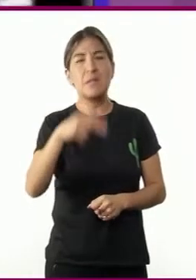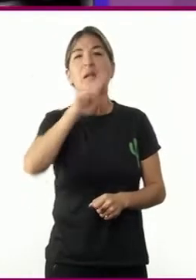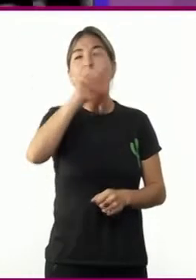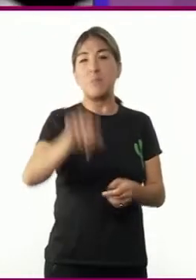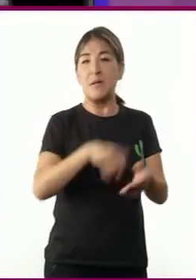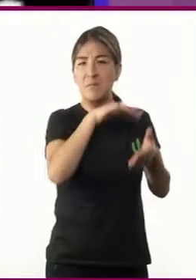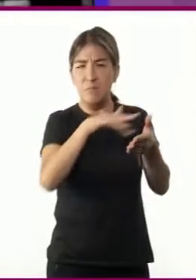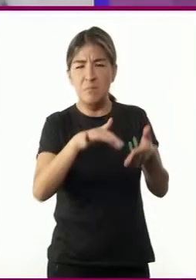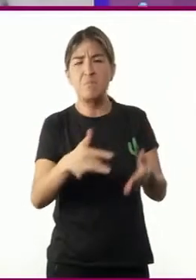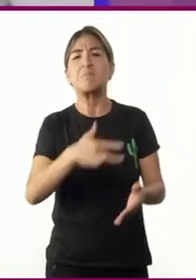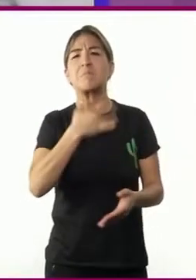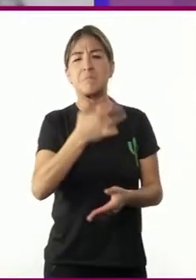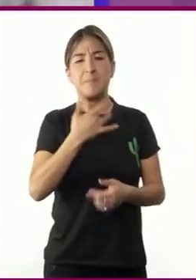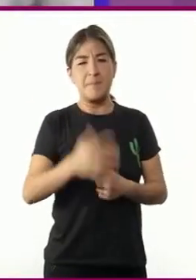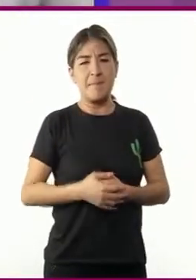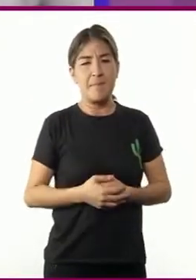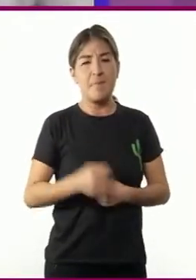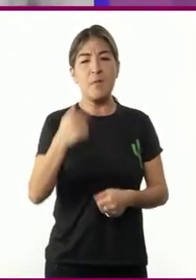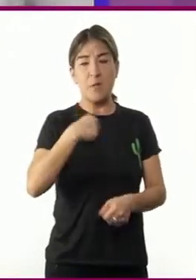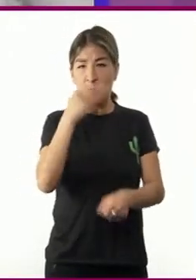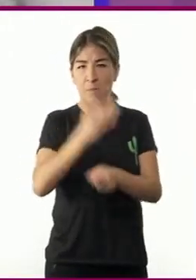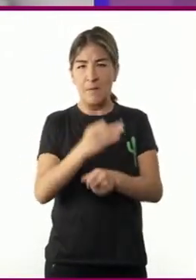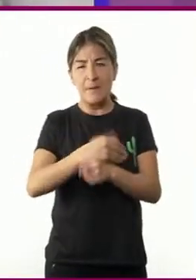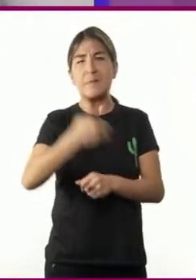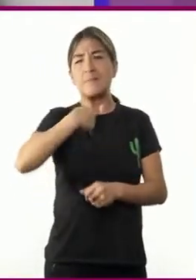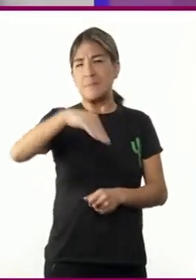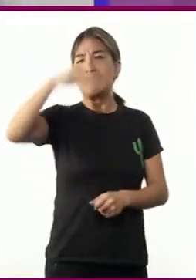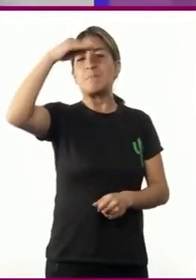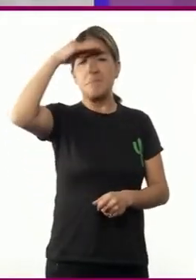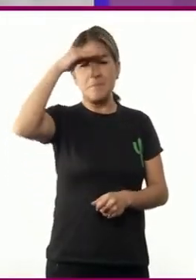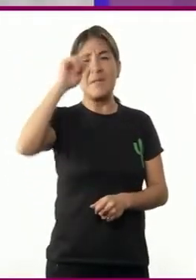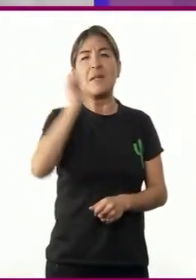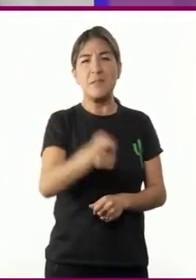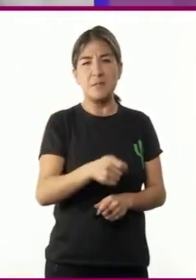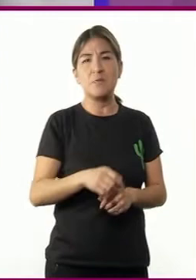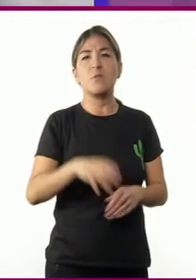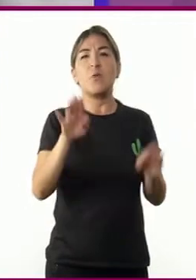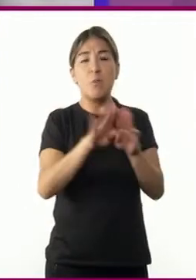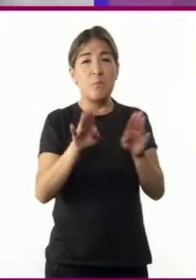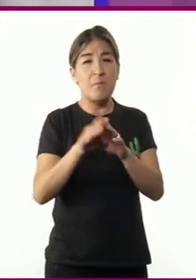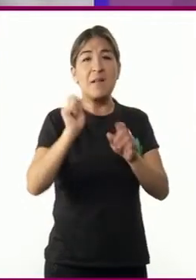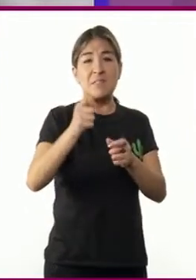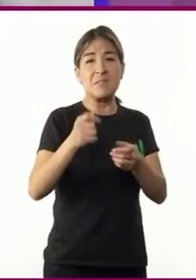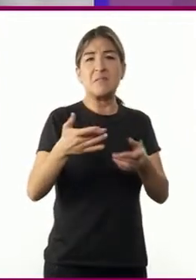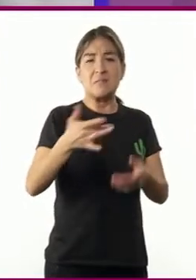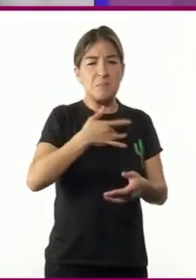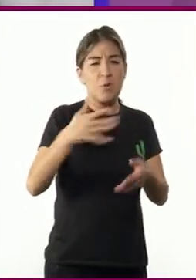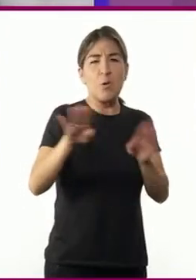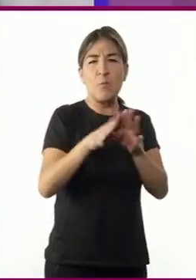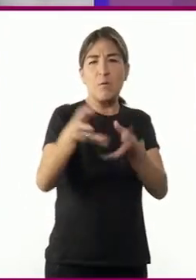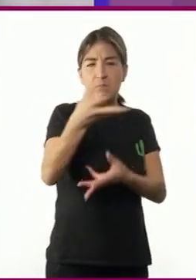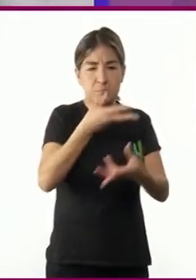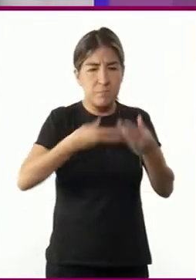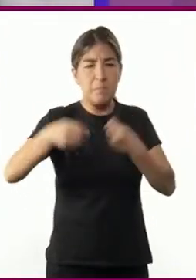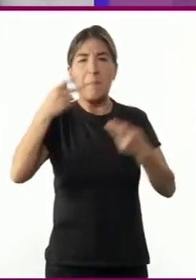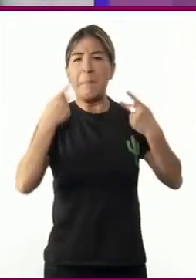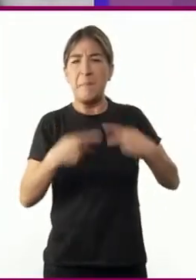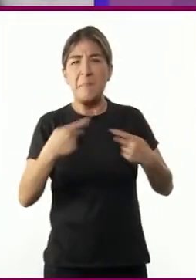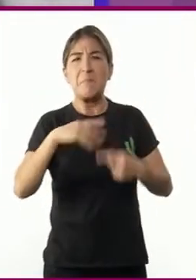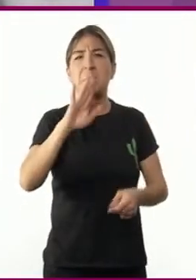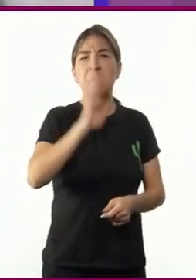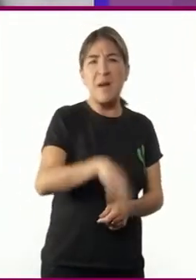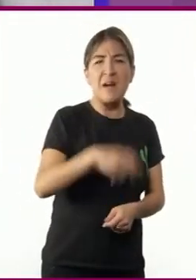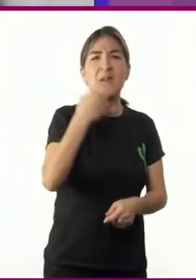leerlo expresó: «He llegado a convencerme de que la no cooperación con el mal es tan obligación moral como